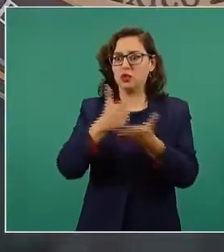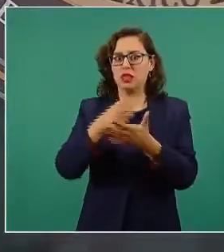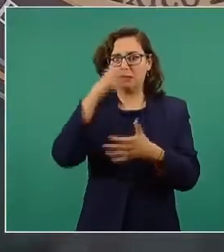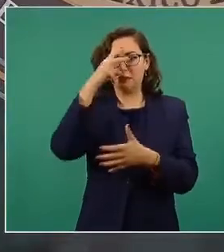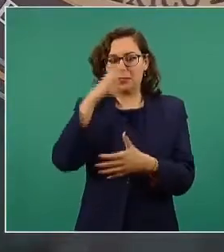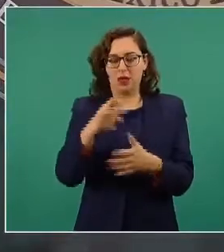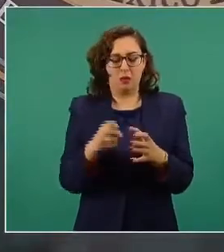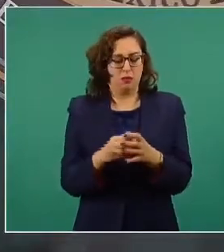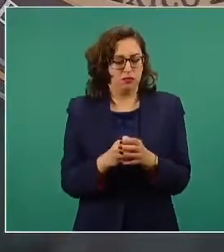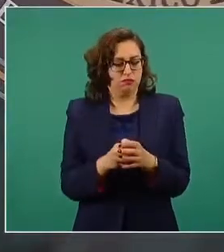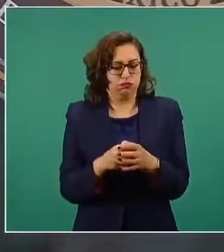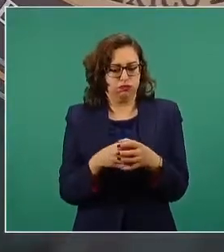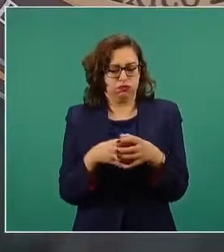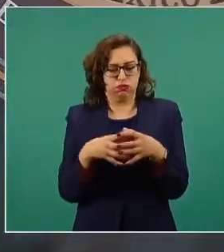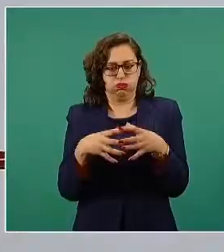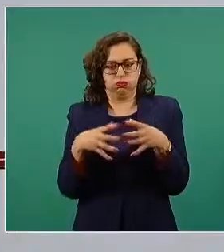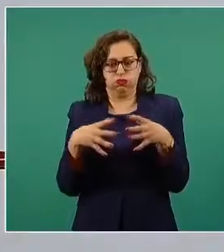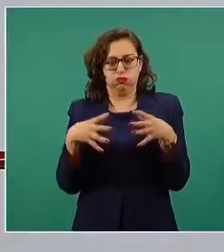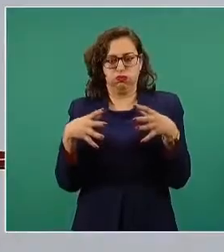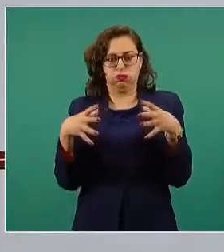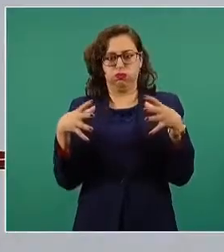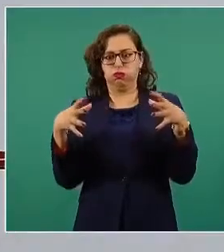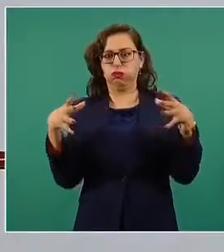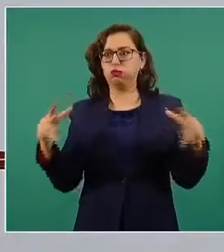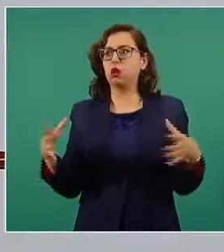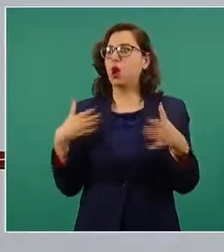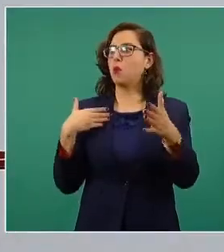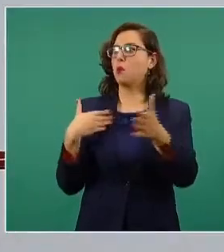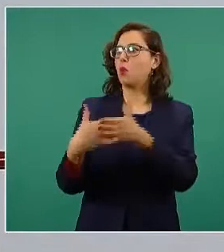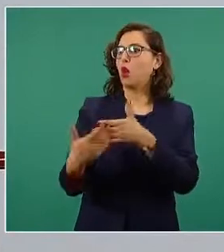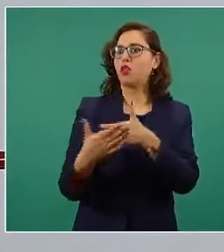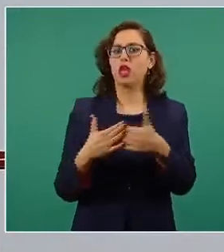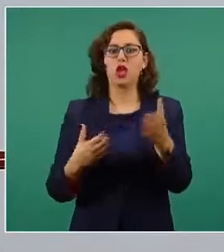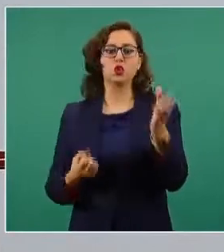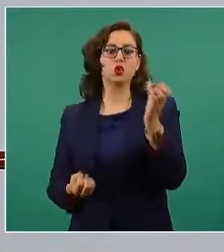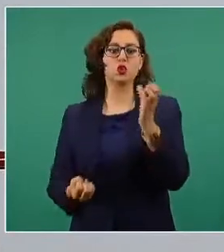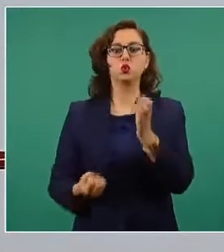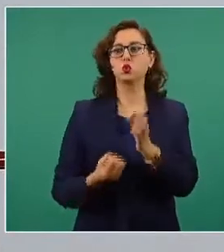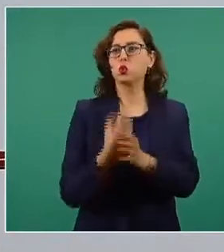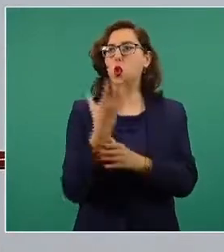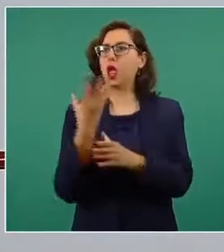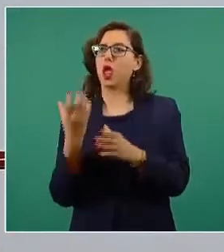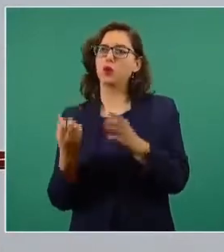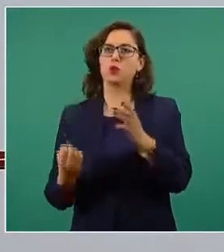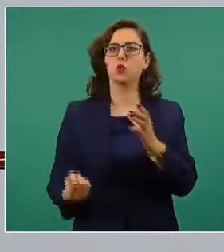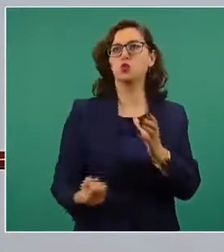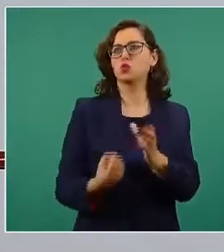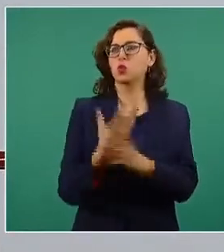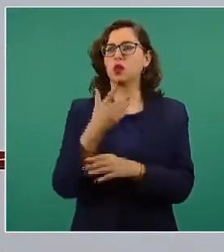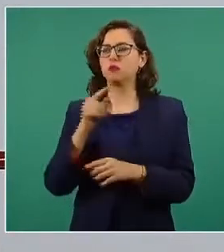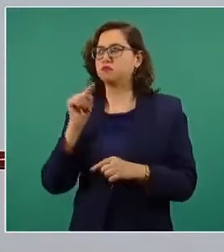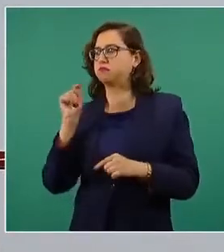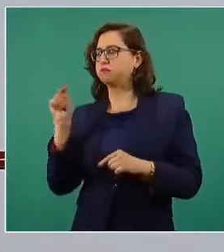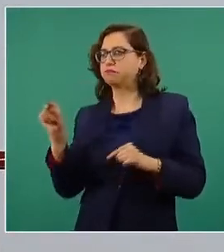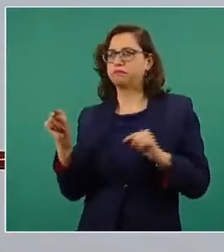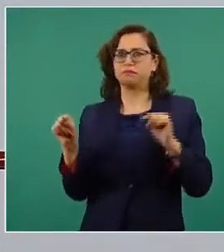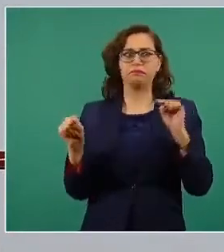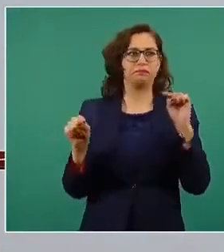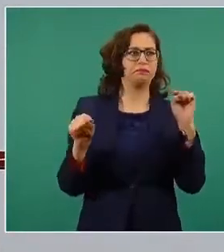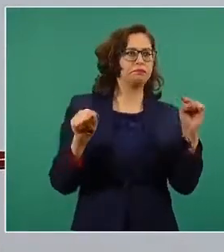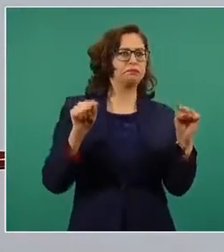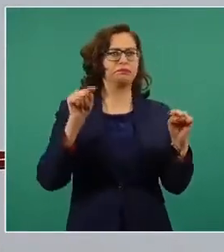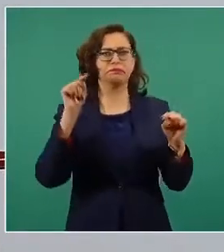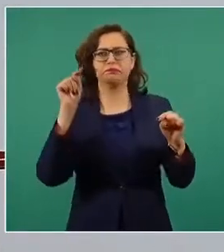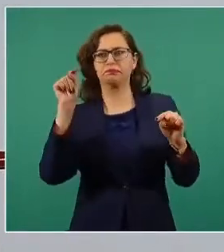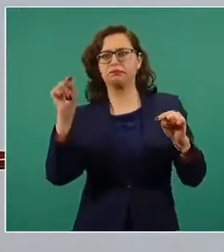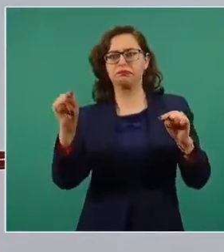en medio del espejismo de la modernidad. Desde todos los rincones de México y del mundo,